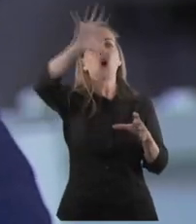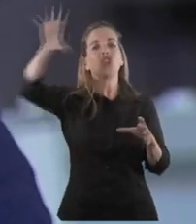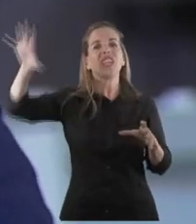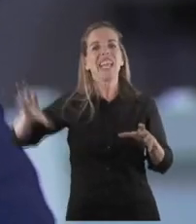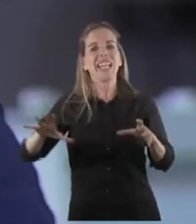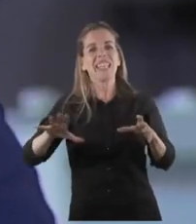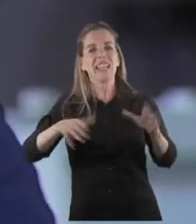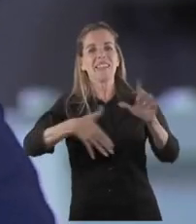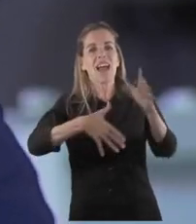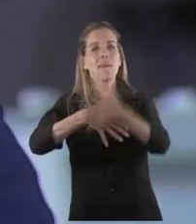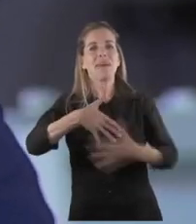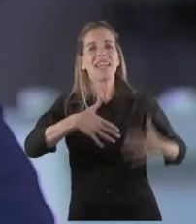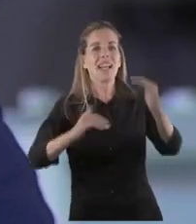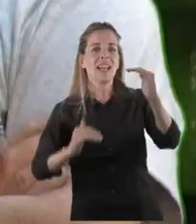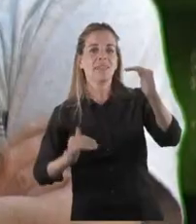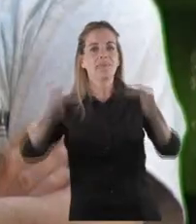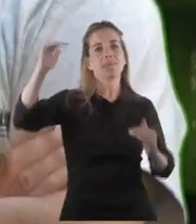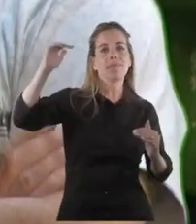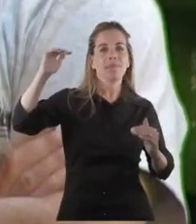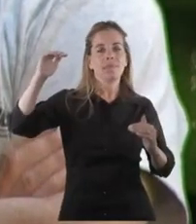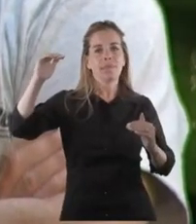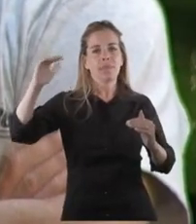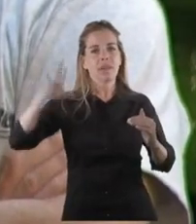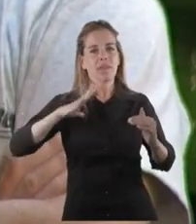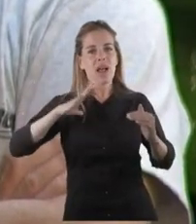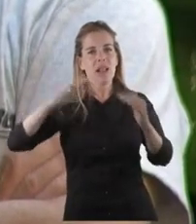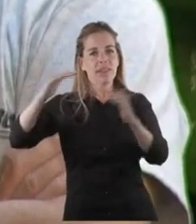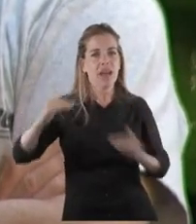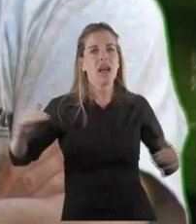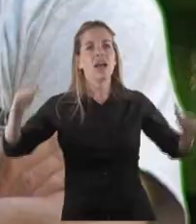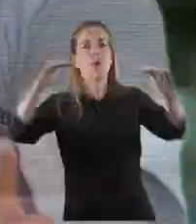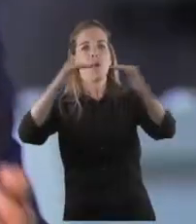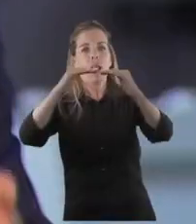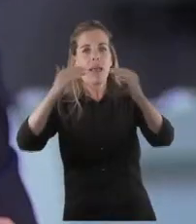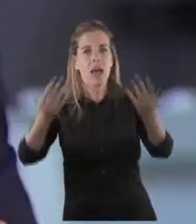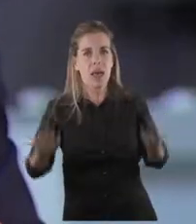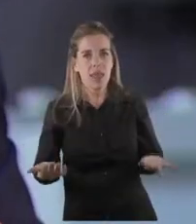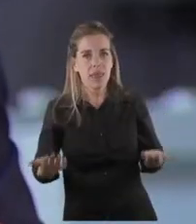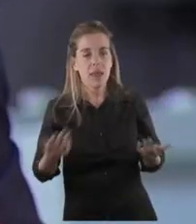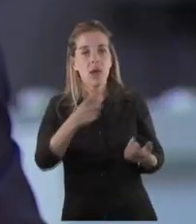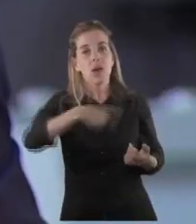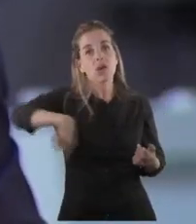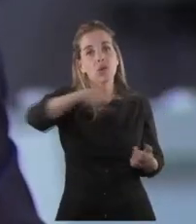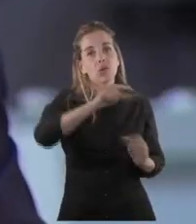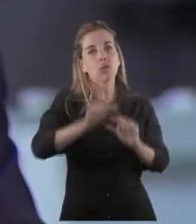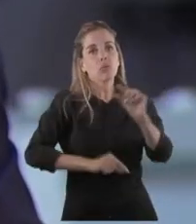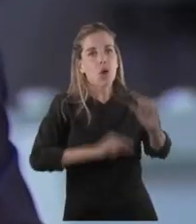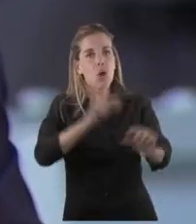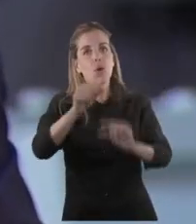Dense cuenta todo lo que nos queda por delante. Nosotros fuimos resolviendo problemas.